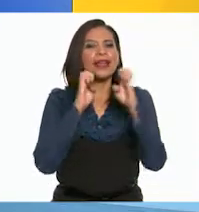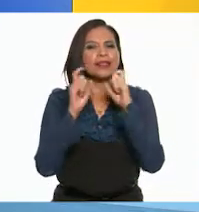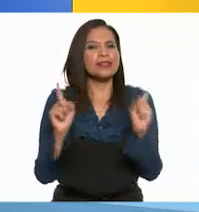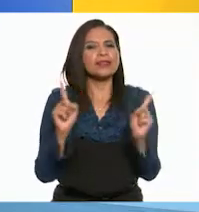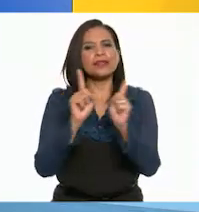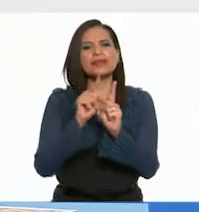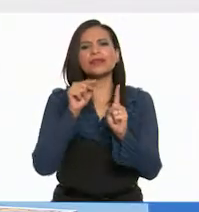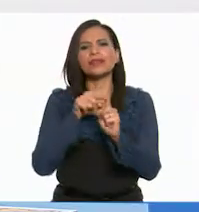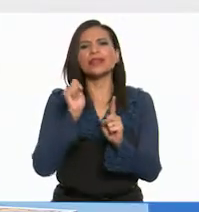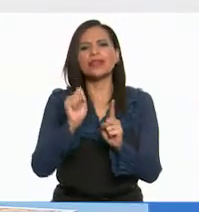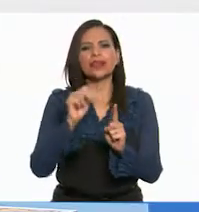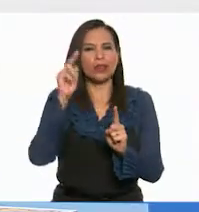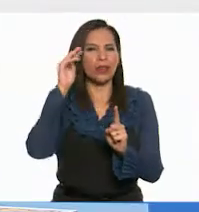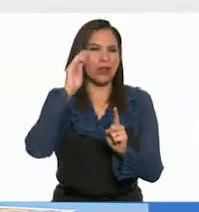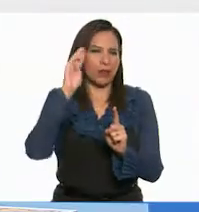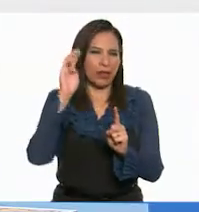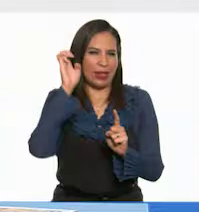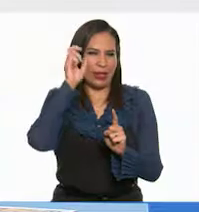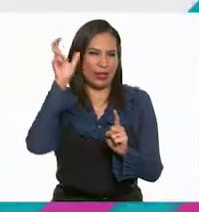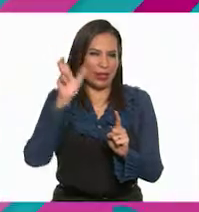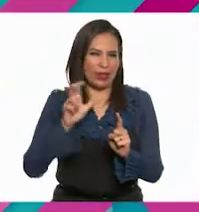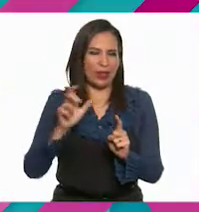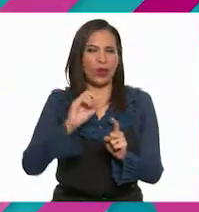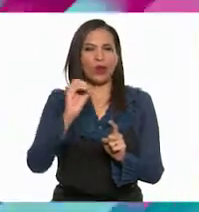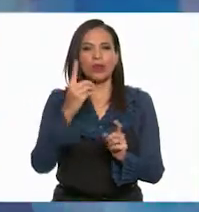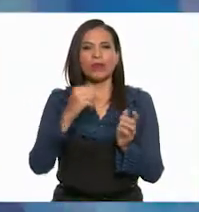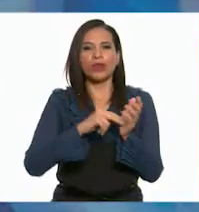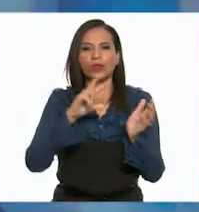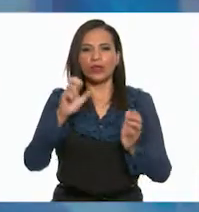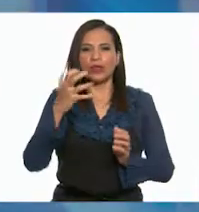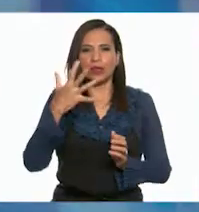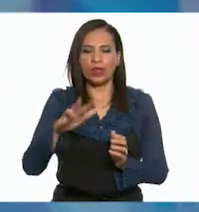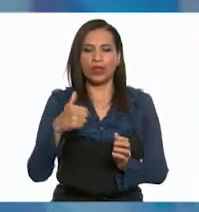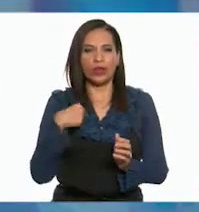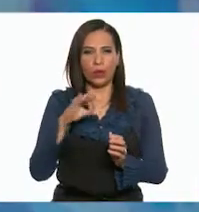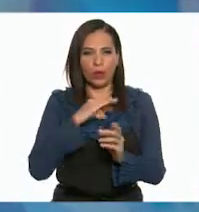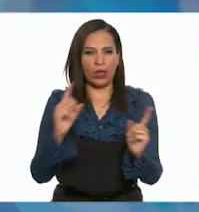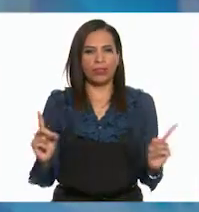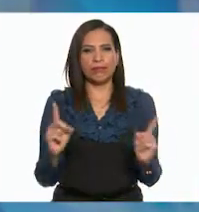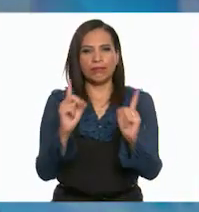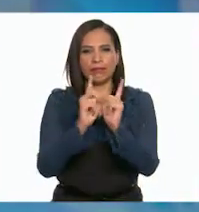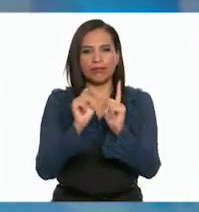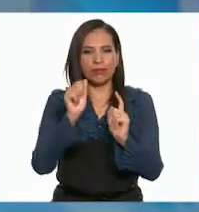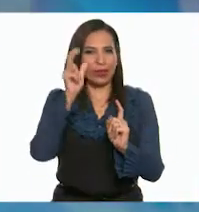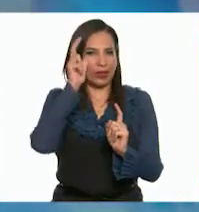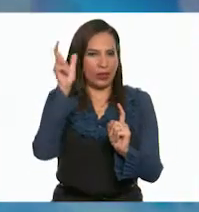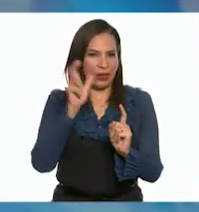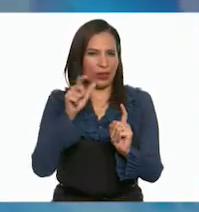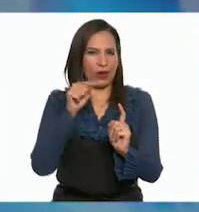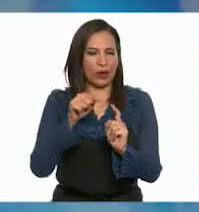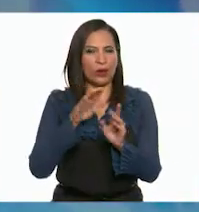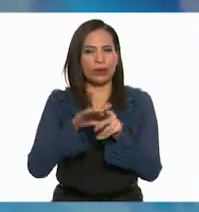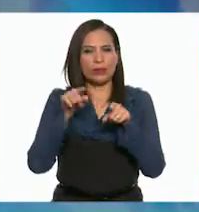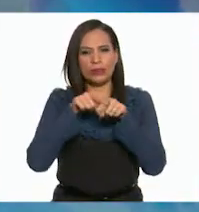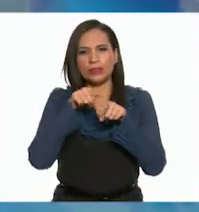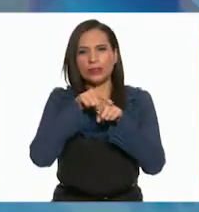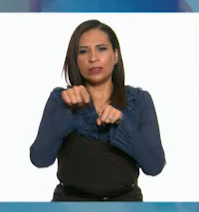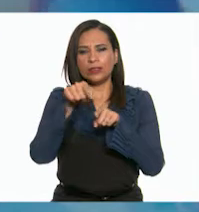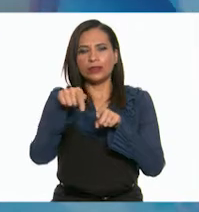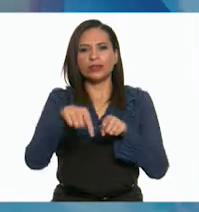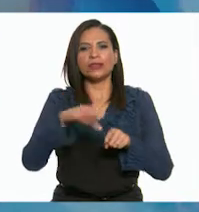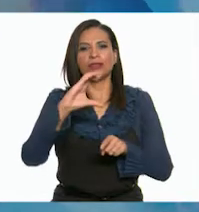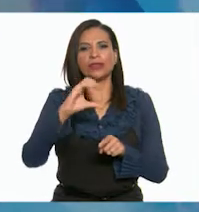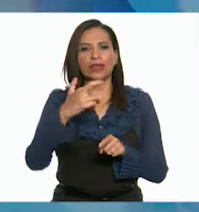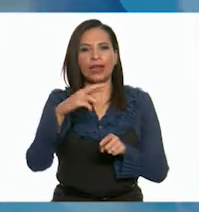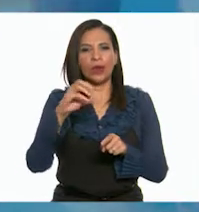Hidalgo? En octubre de 1810, logré entrevistarme con Miguel Hidalgo en el trayecto entre